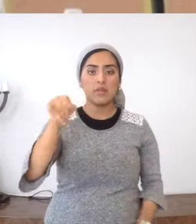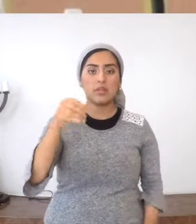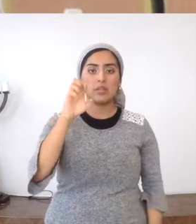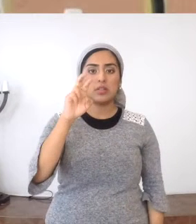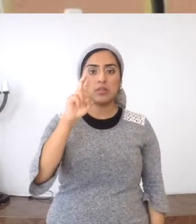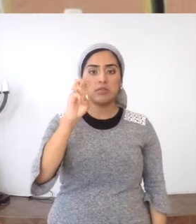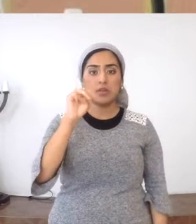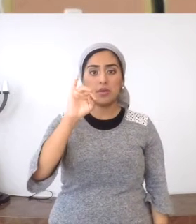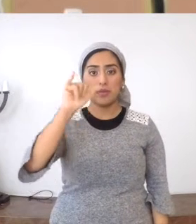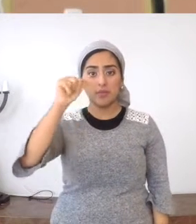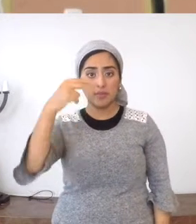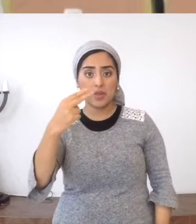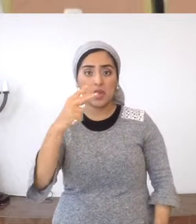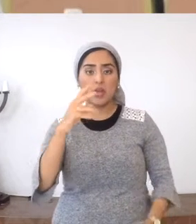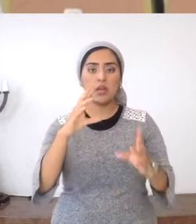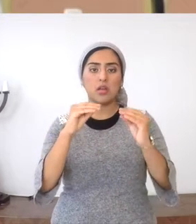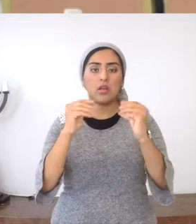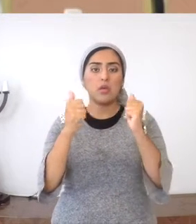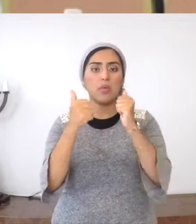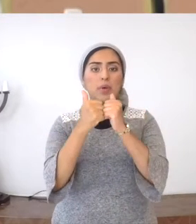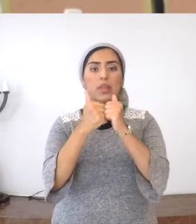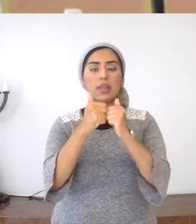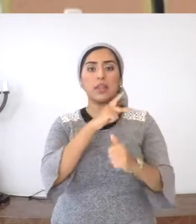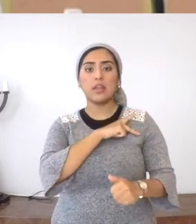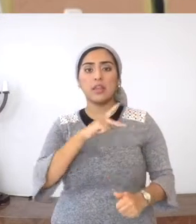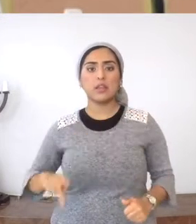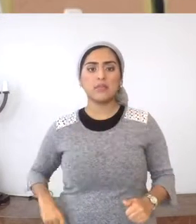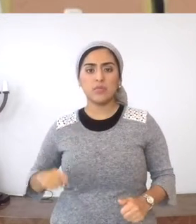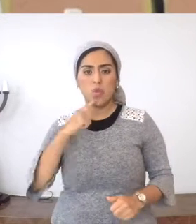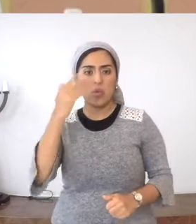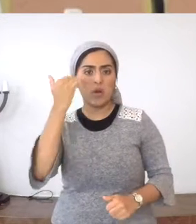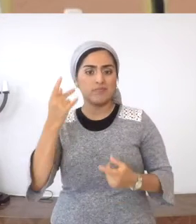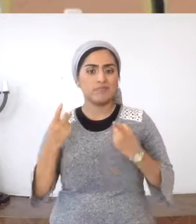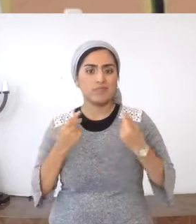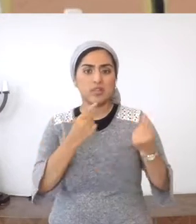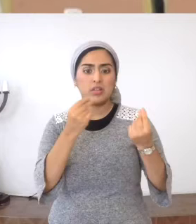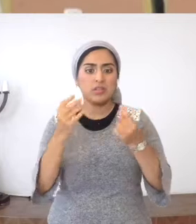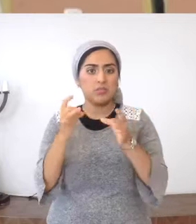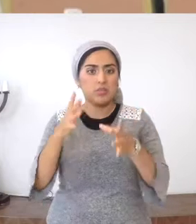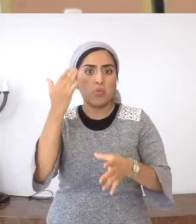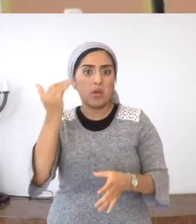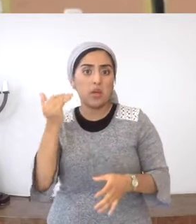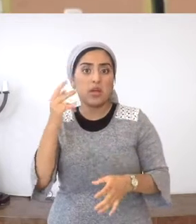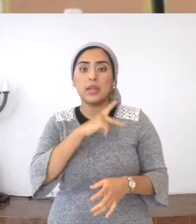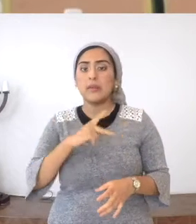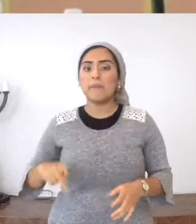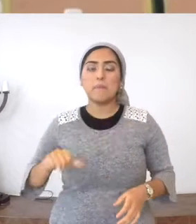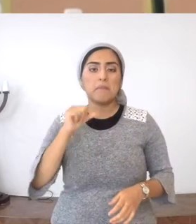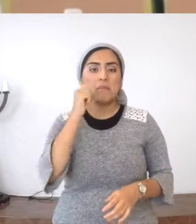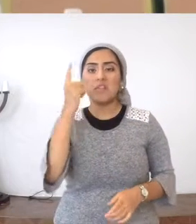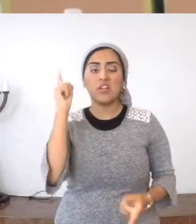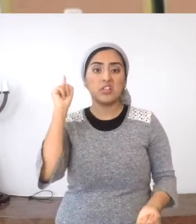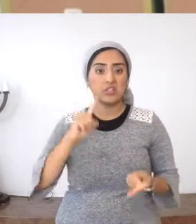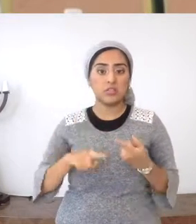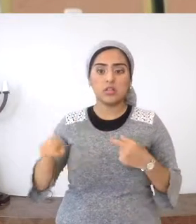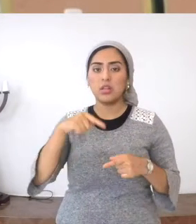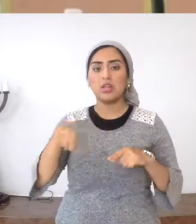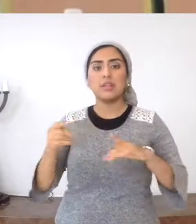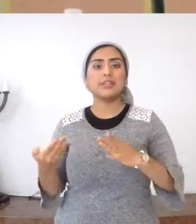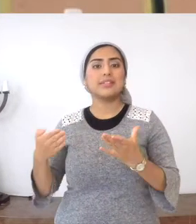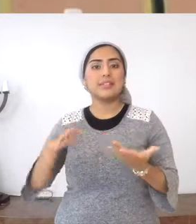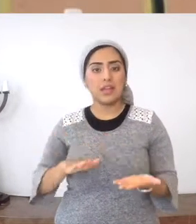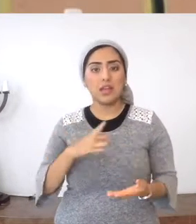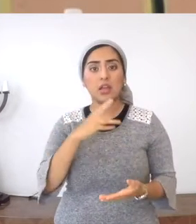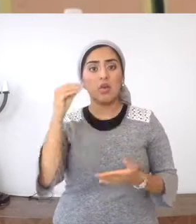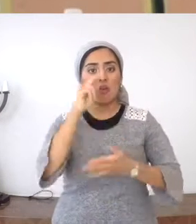Recuerdas Cuando estaba Jeremías Hablando con el Rey Y le decía ¿Por qué haces esas abominaciones? Etcétera El Rey no entendía Hasta que bueno